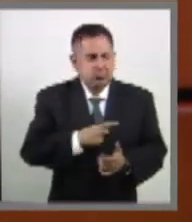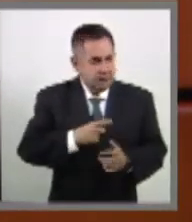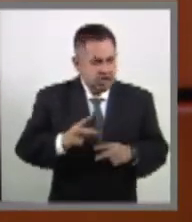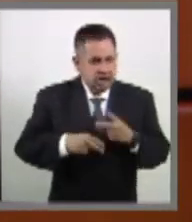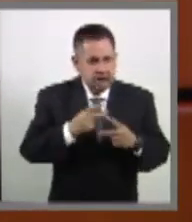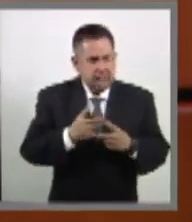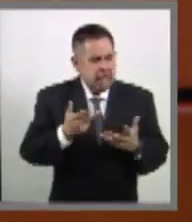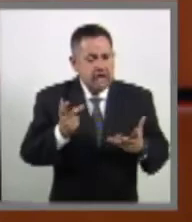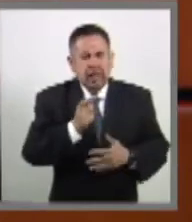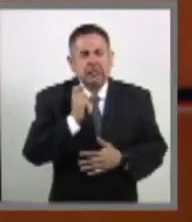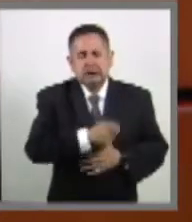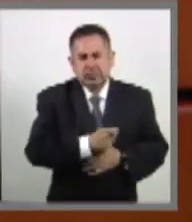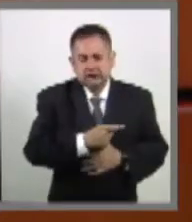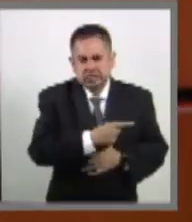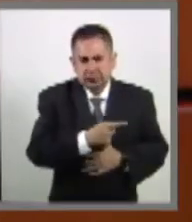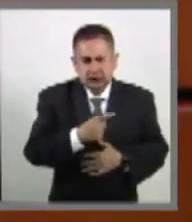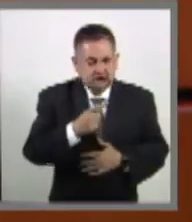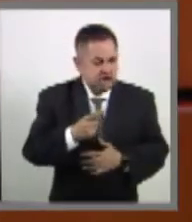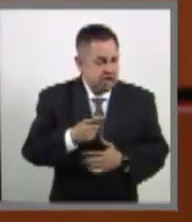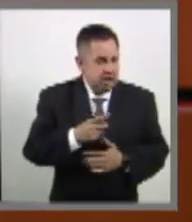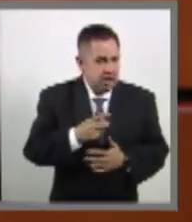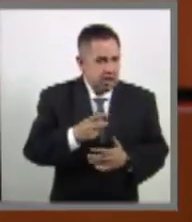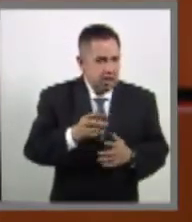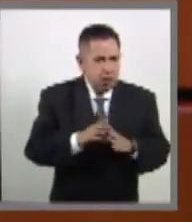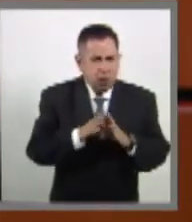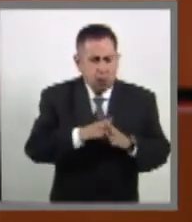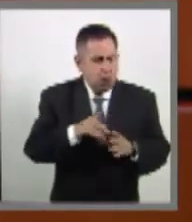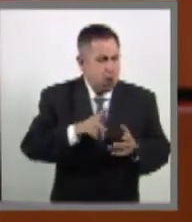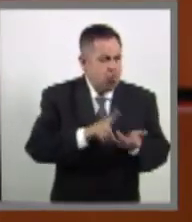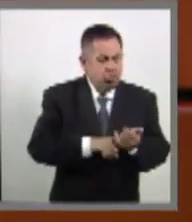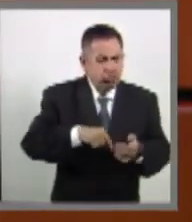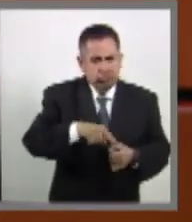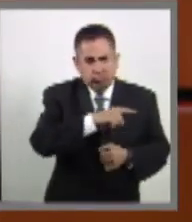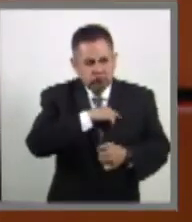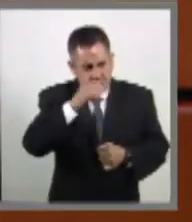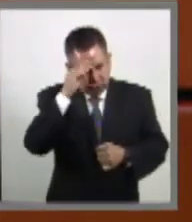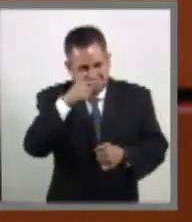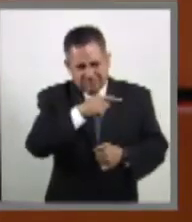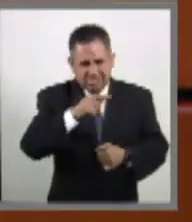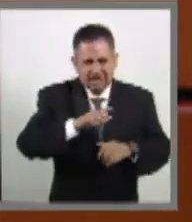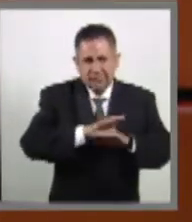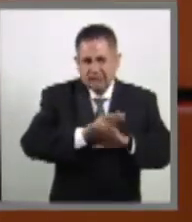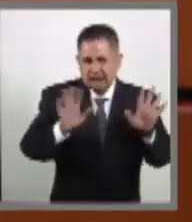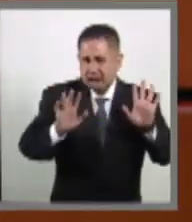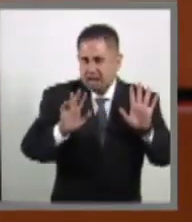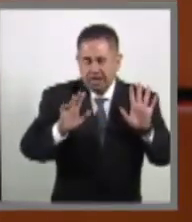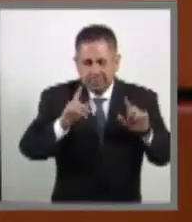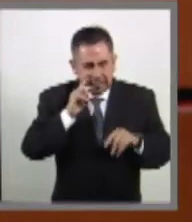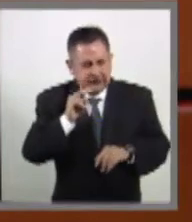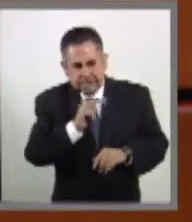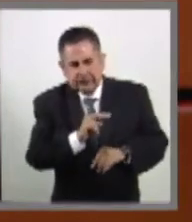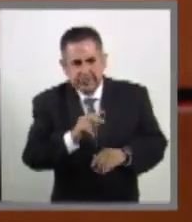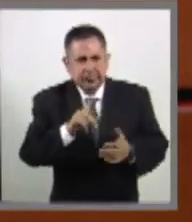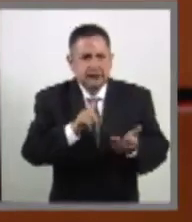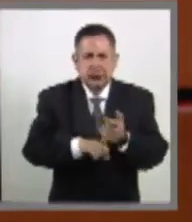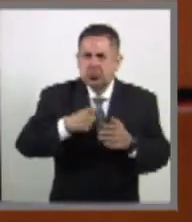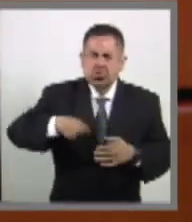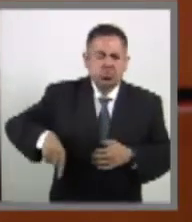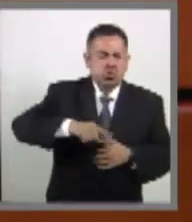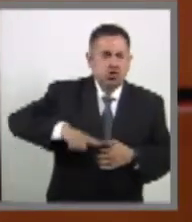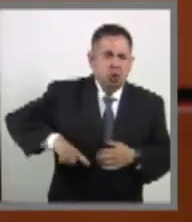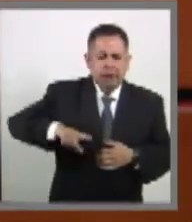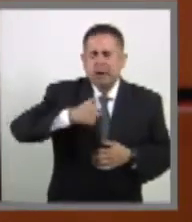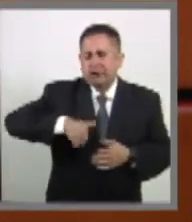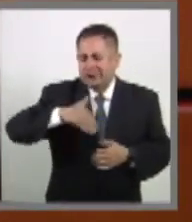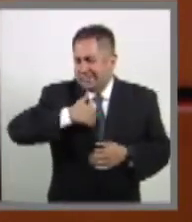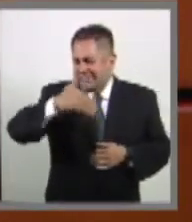qué habrá de tomar como actitud, aunque me parece que eso ya está contestado por parte de este gobierno.